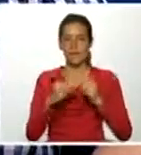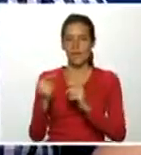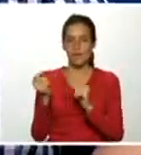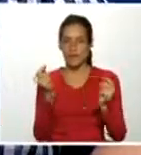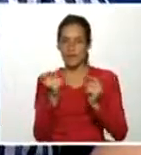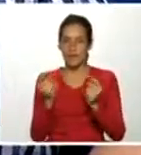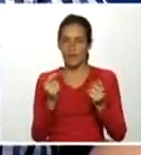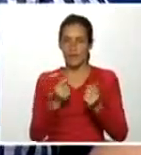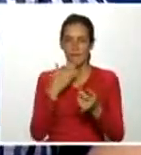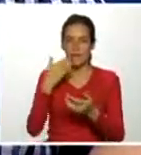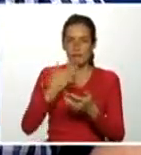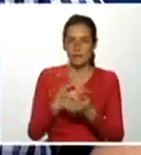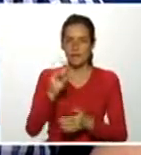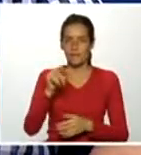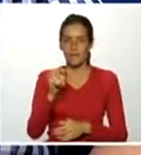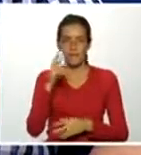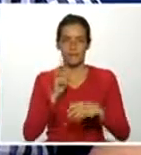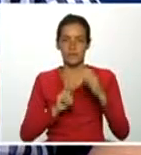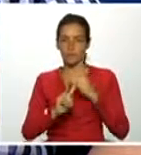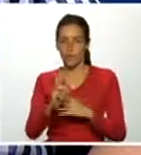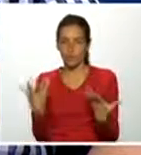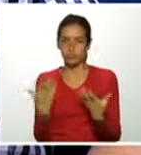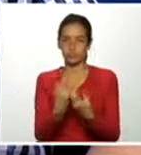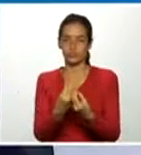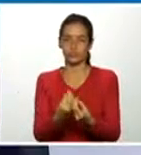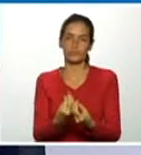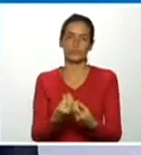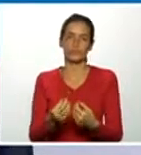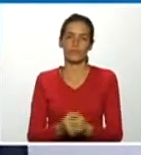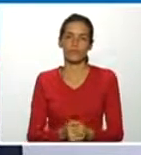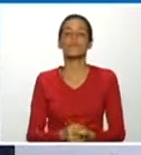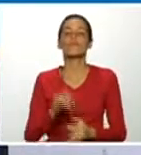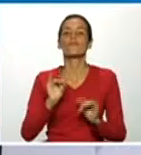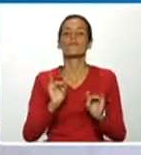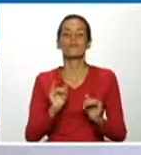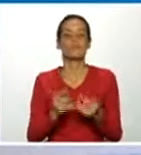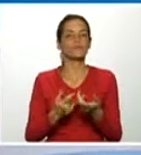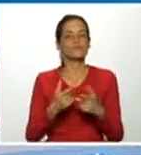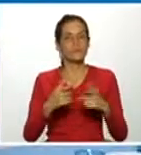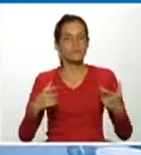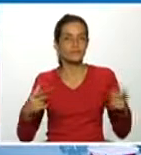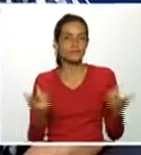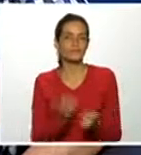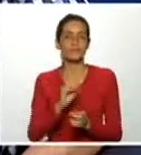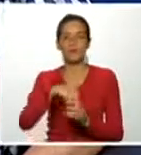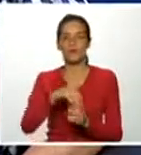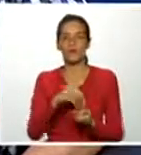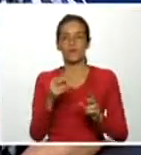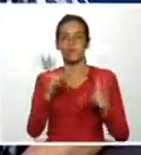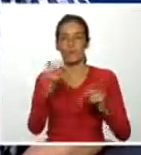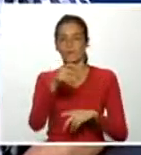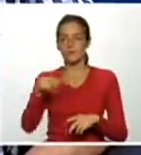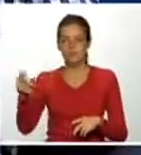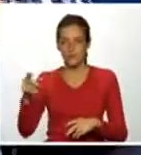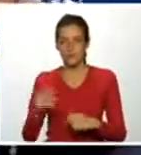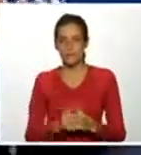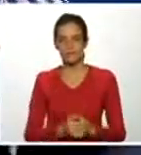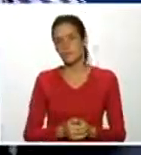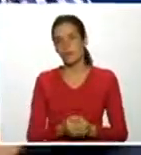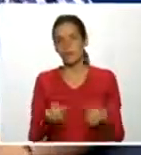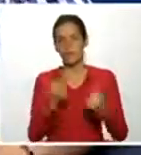discutir, a plantearnos la visión conjunta. Y así fue creciendo. Incorporamos compañeros que están en Lara, compañeros que están